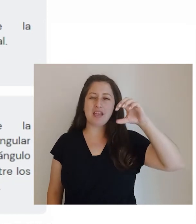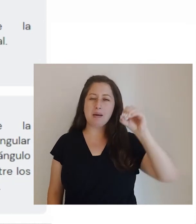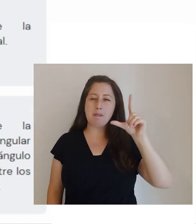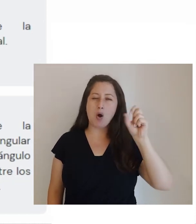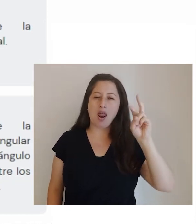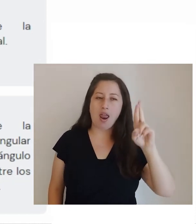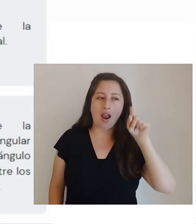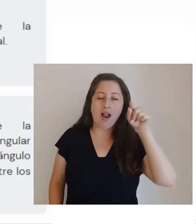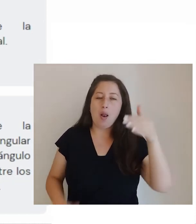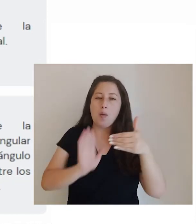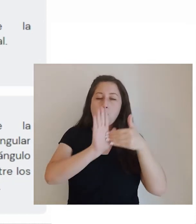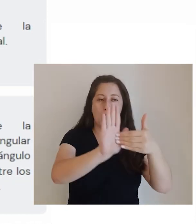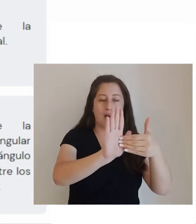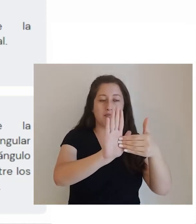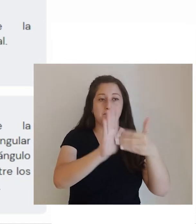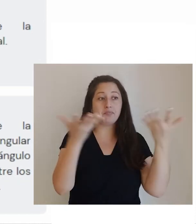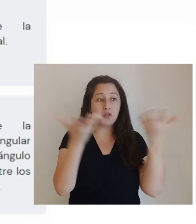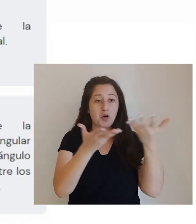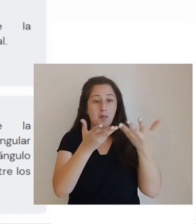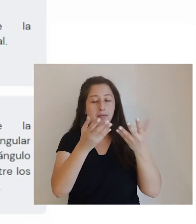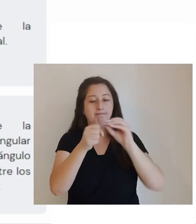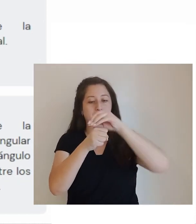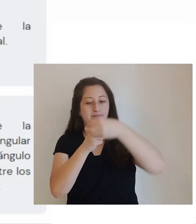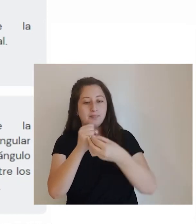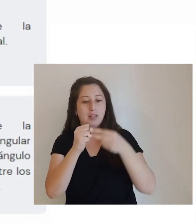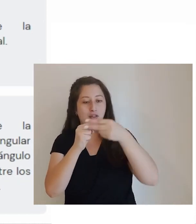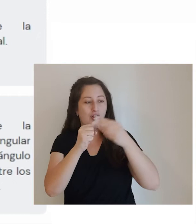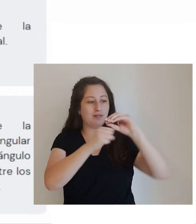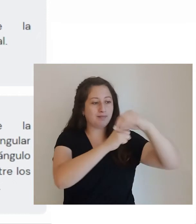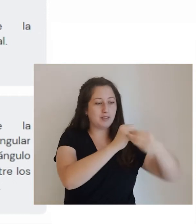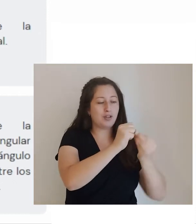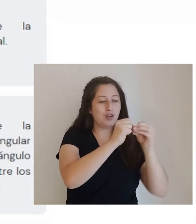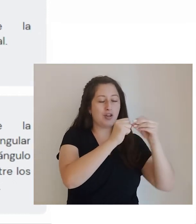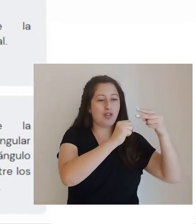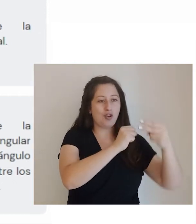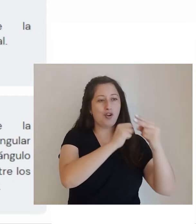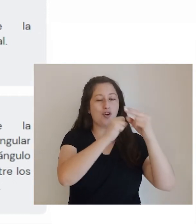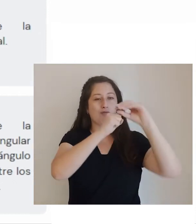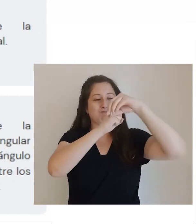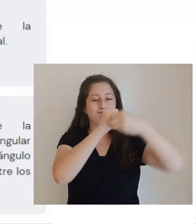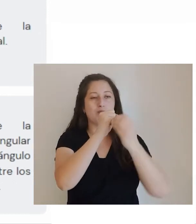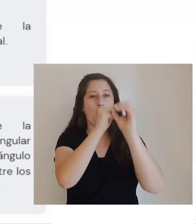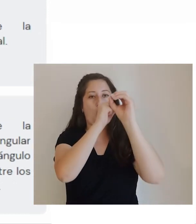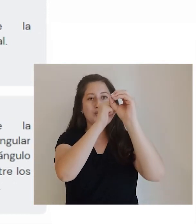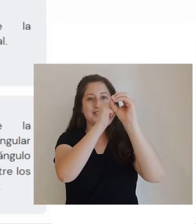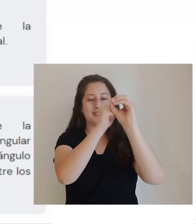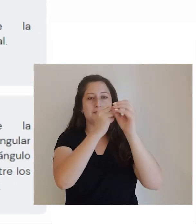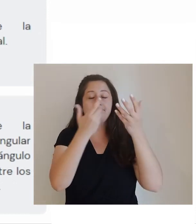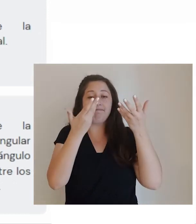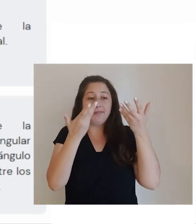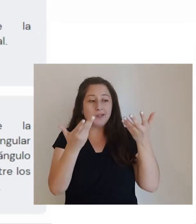la densidad de electrones desde los átomos de hidrógeno al oxígeno. Pero la geometría